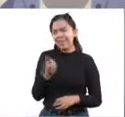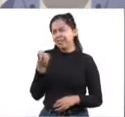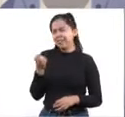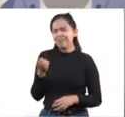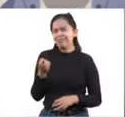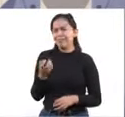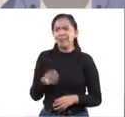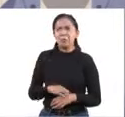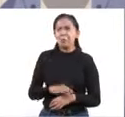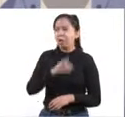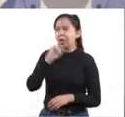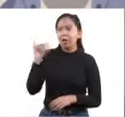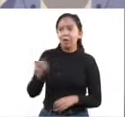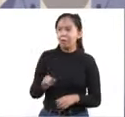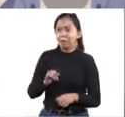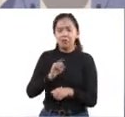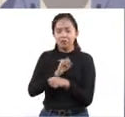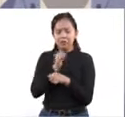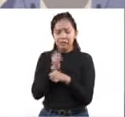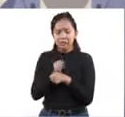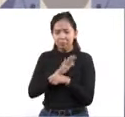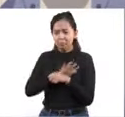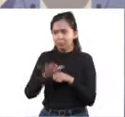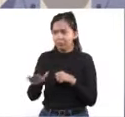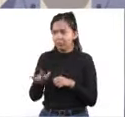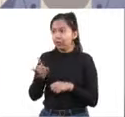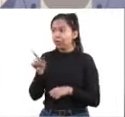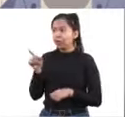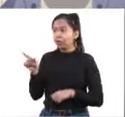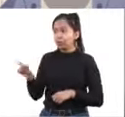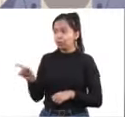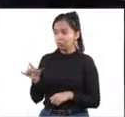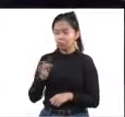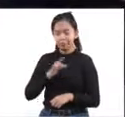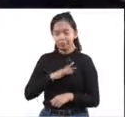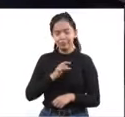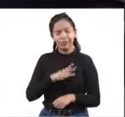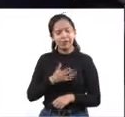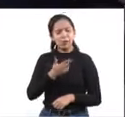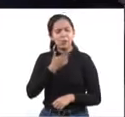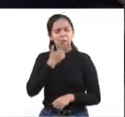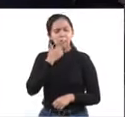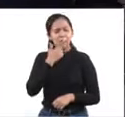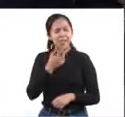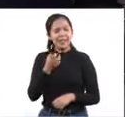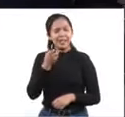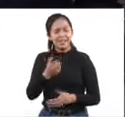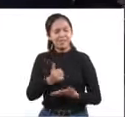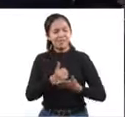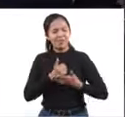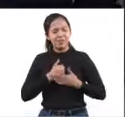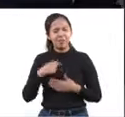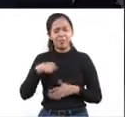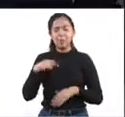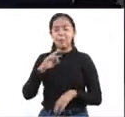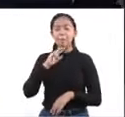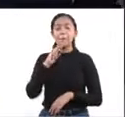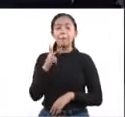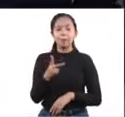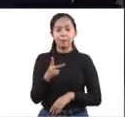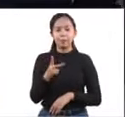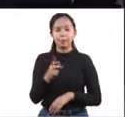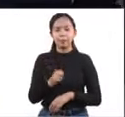tontería. El verdadero coraje es apreciar el peligro y apoyarse en él. No es